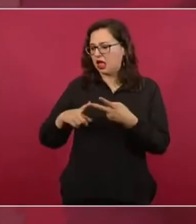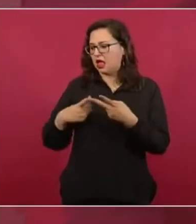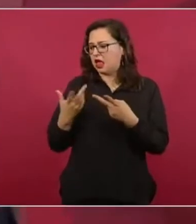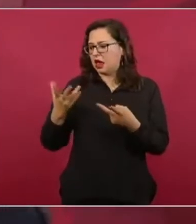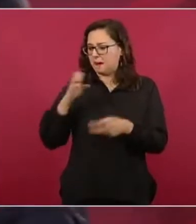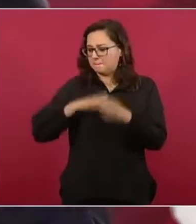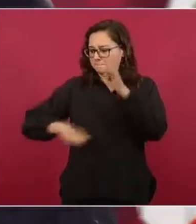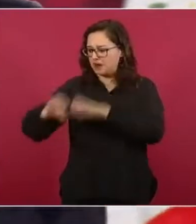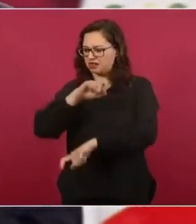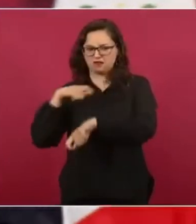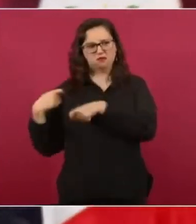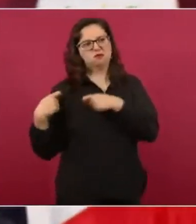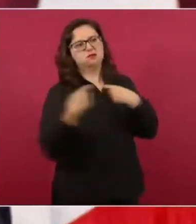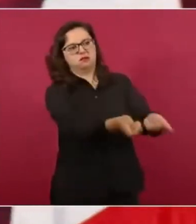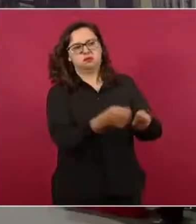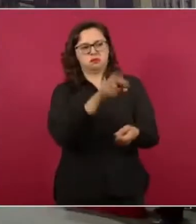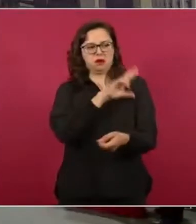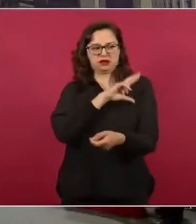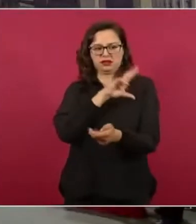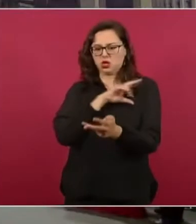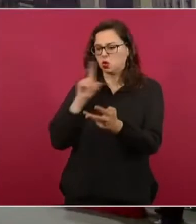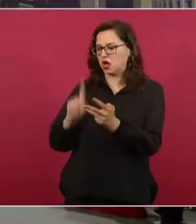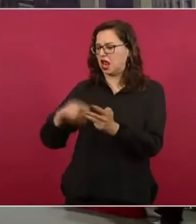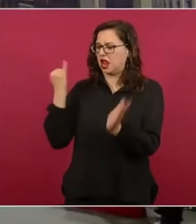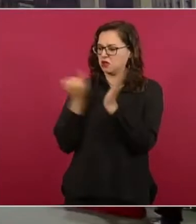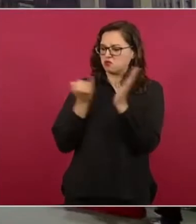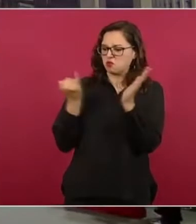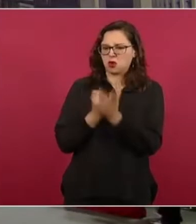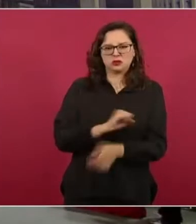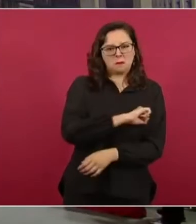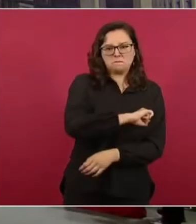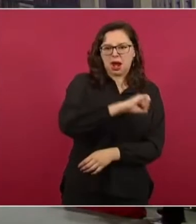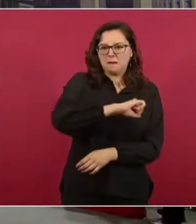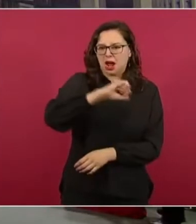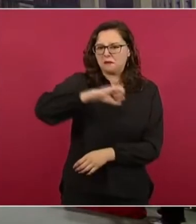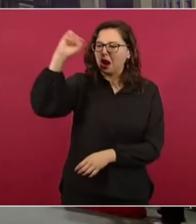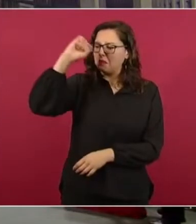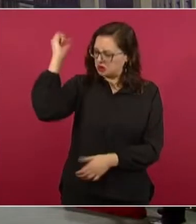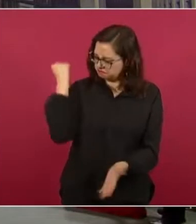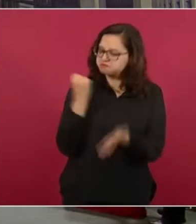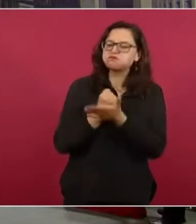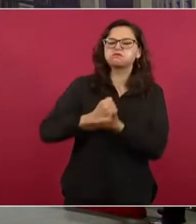las reformas aprobadas para aumentar los impuestos,